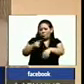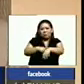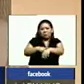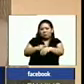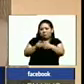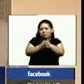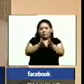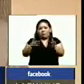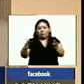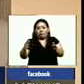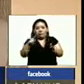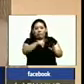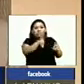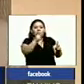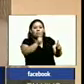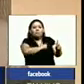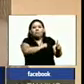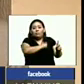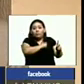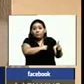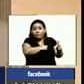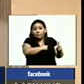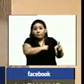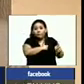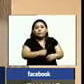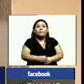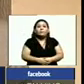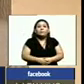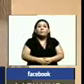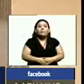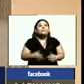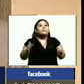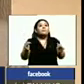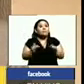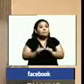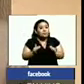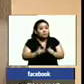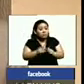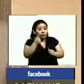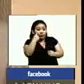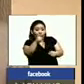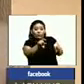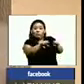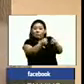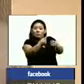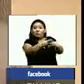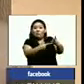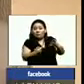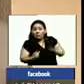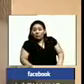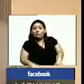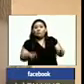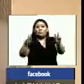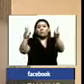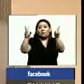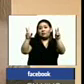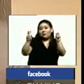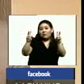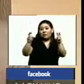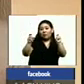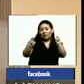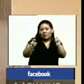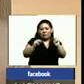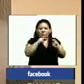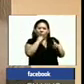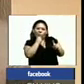el papel que le debe de jugar. Hay muchas violaciones de derechos humanos, hay temáticas muy